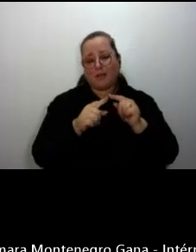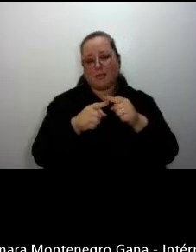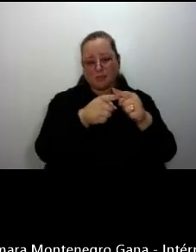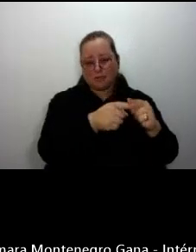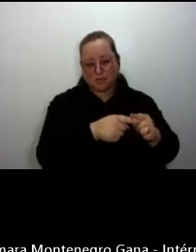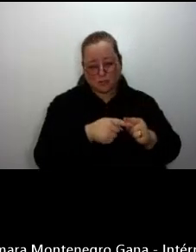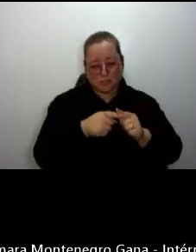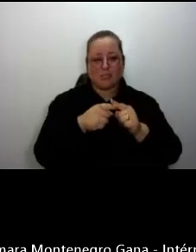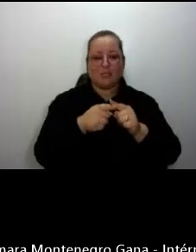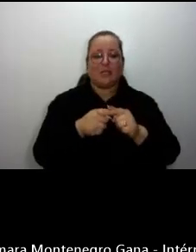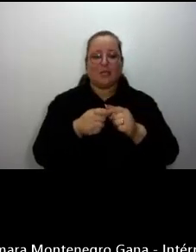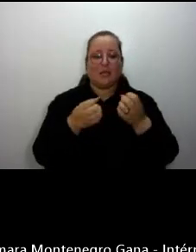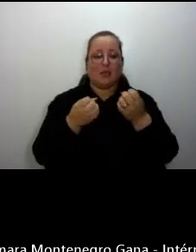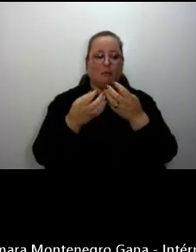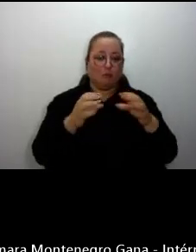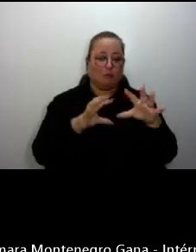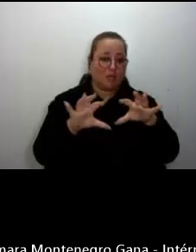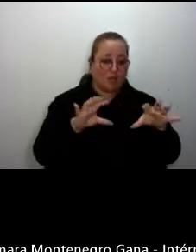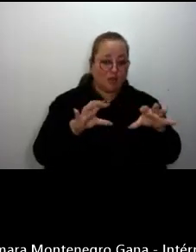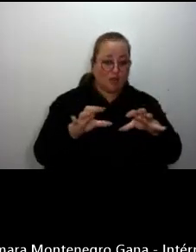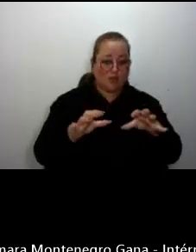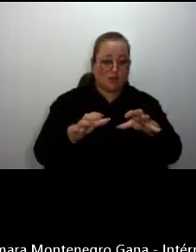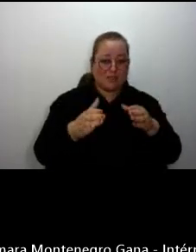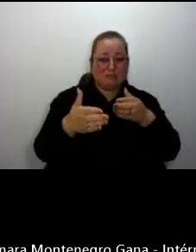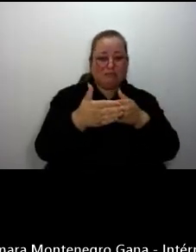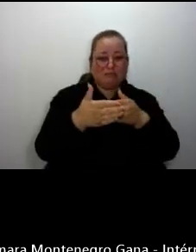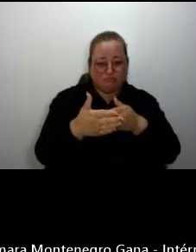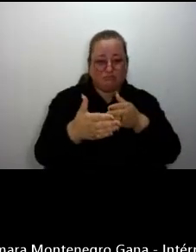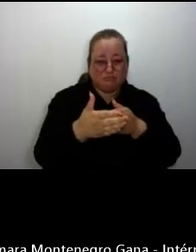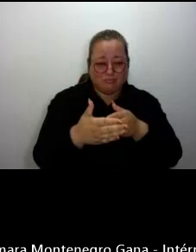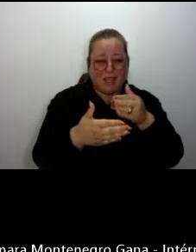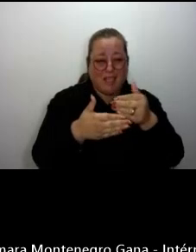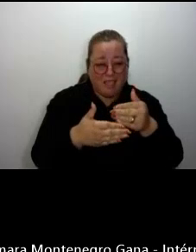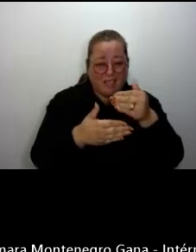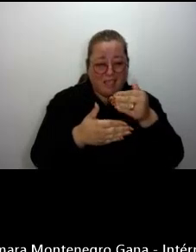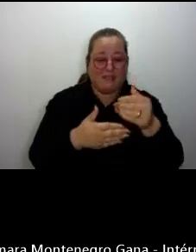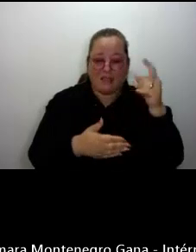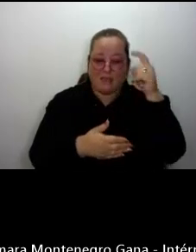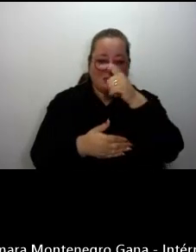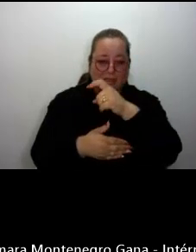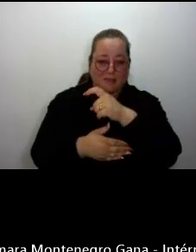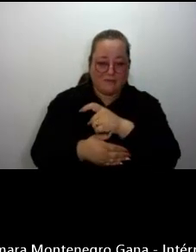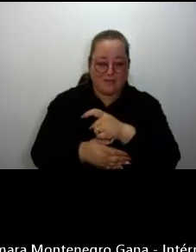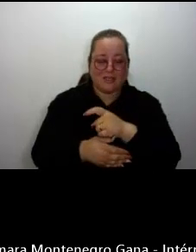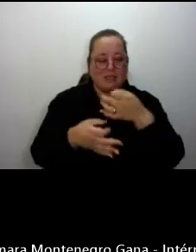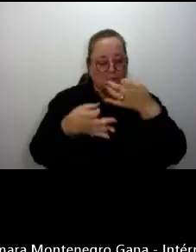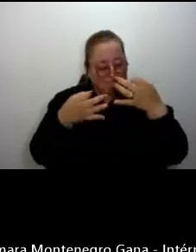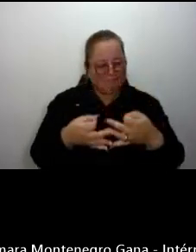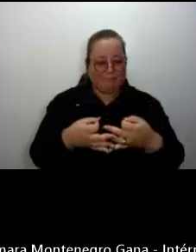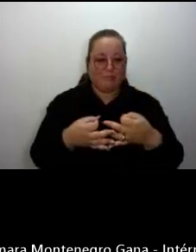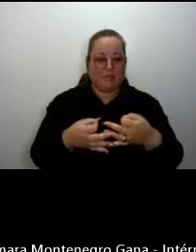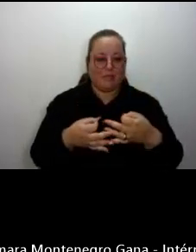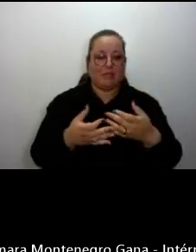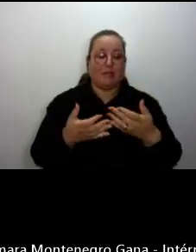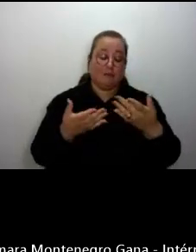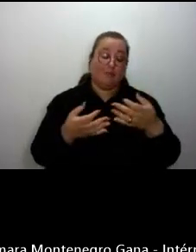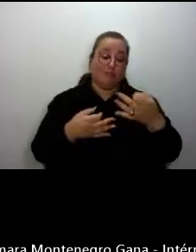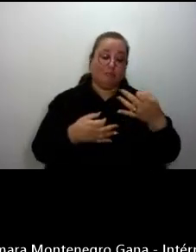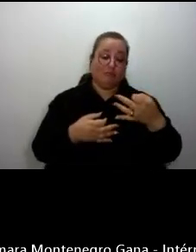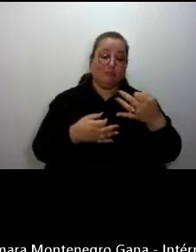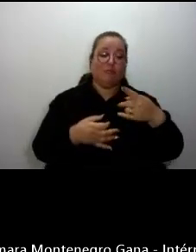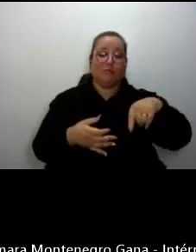eran muy obstaculizadores de una tarea educativa que fuera realmente efectiva. Efectivamente, nuestra